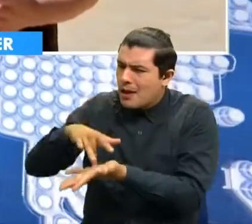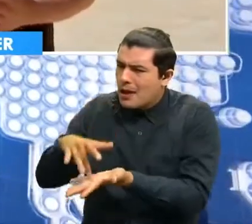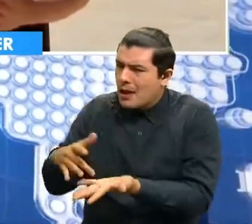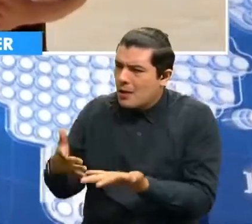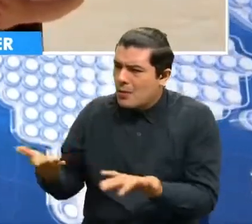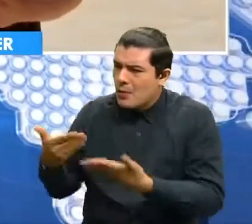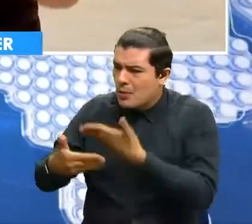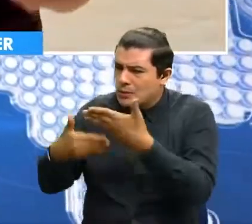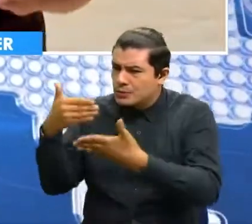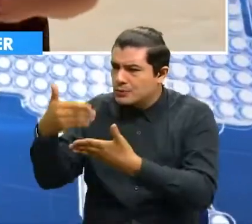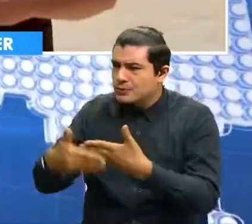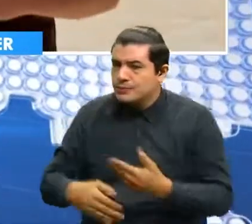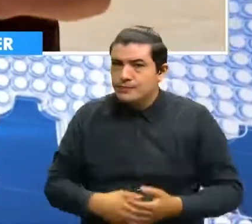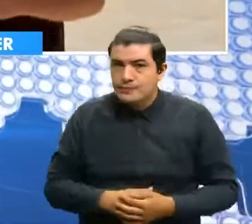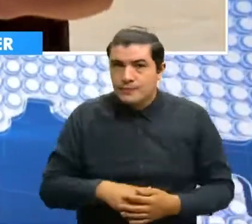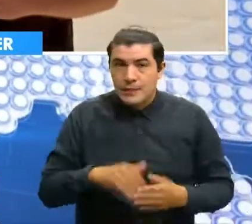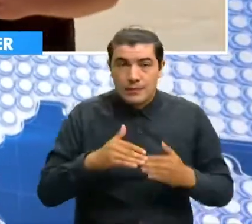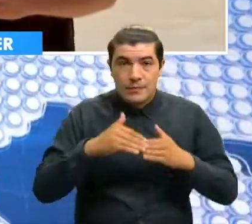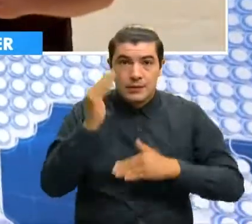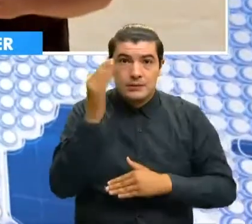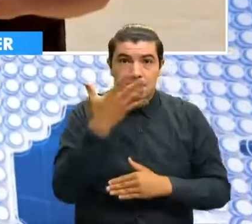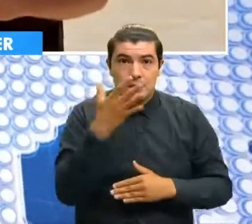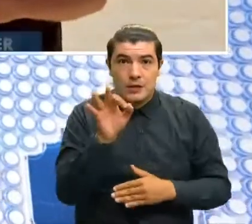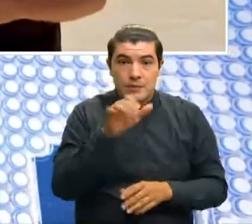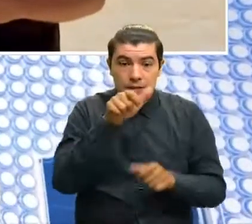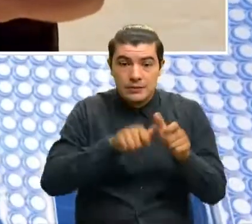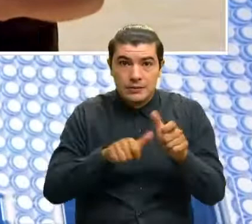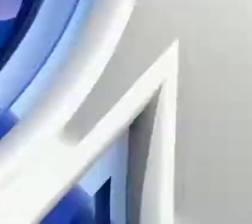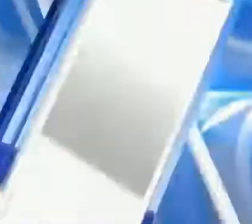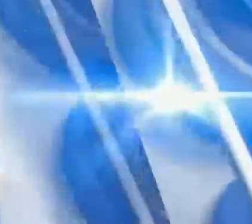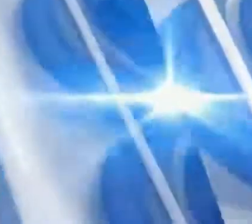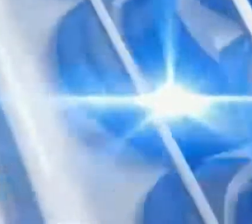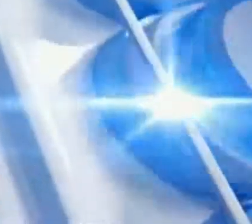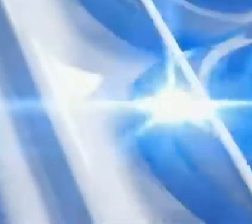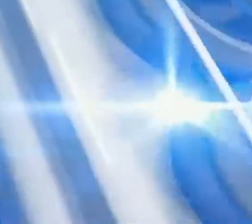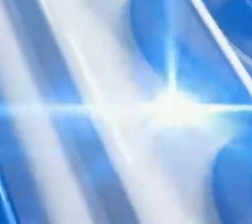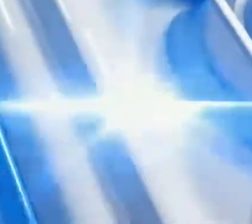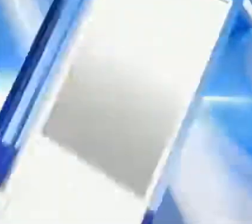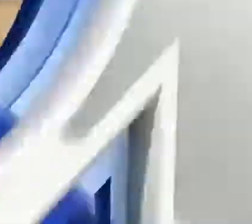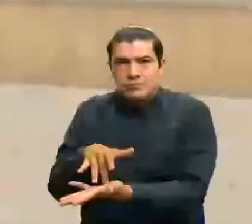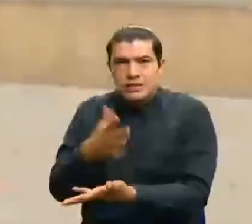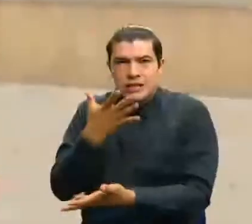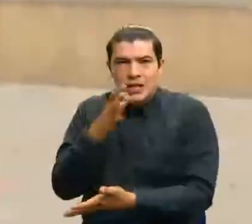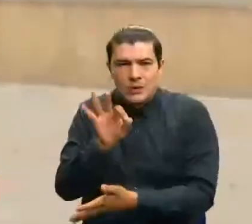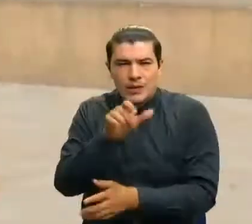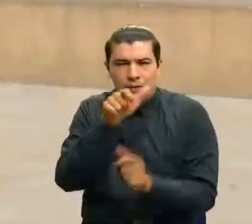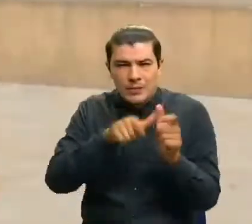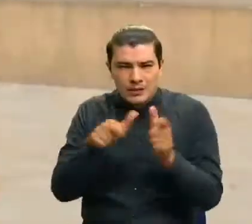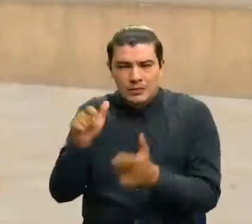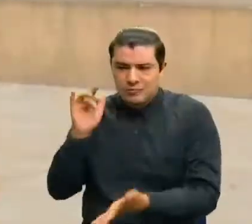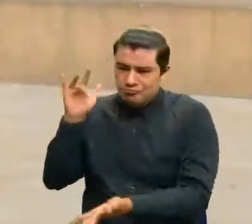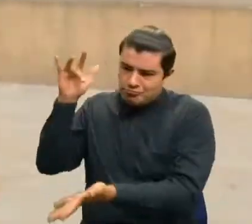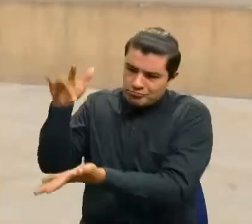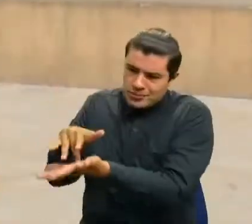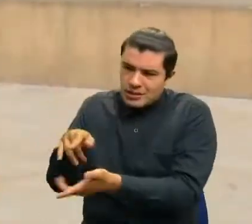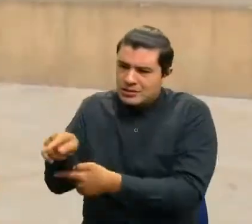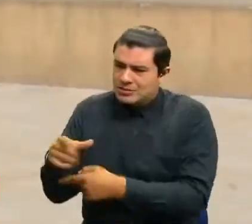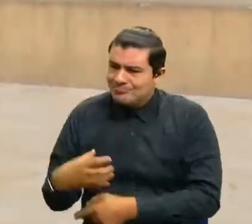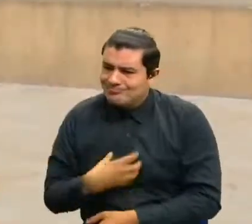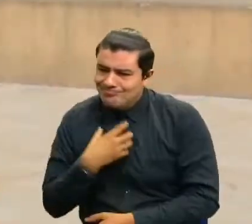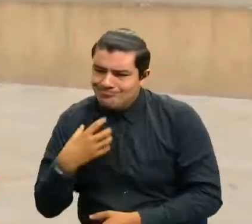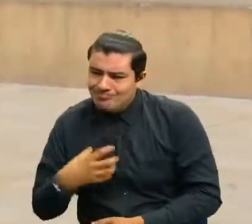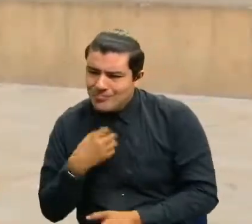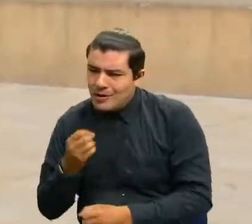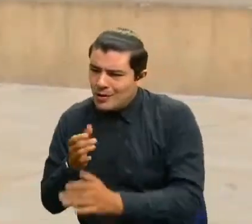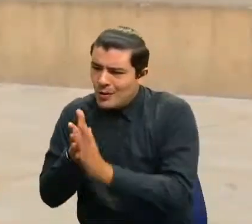Muy buenas tardes, compañeros. Más de 50 personas llegaron con sus respectivas quejas aquí a la Plaza Central respecto a todo el tema de las EPS,